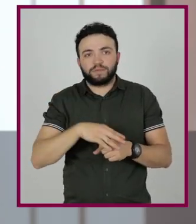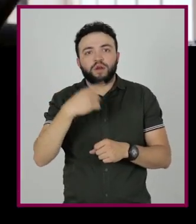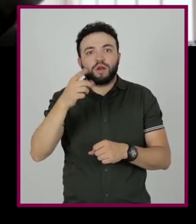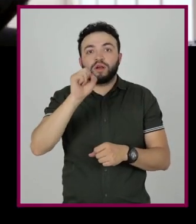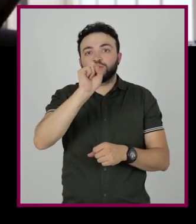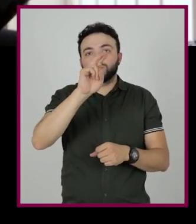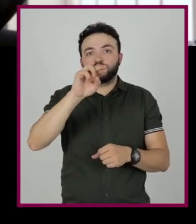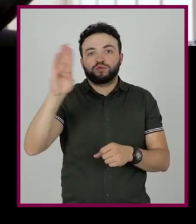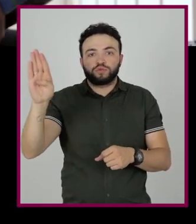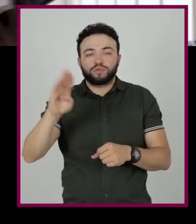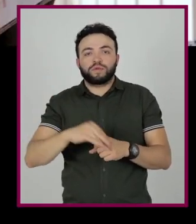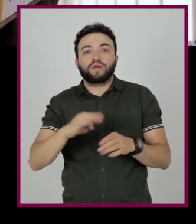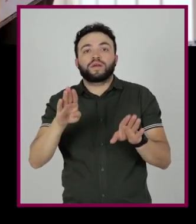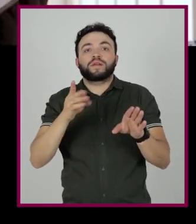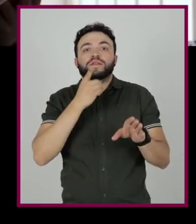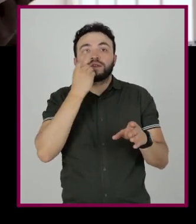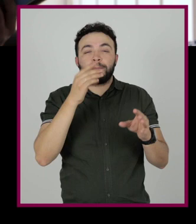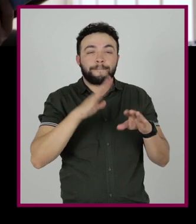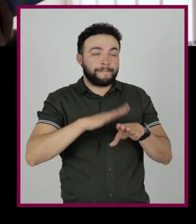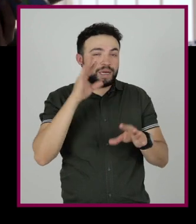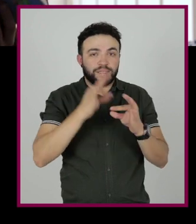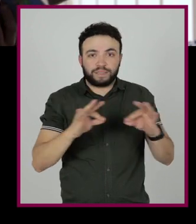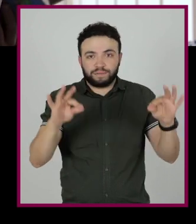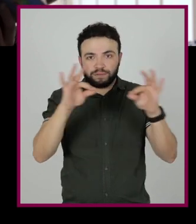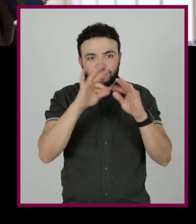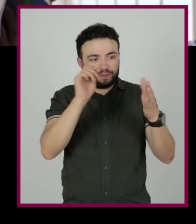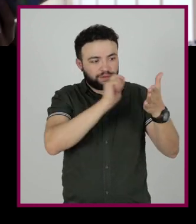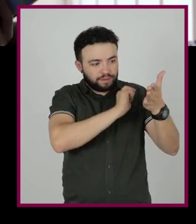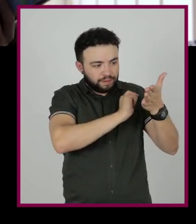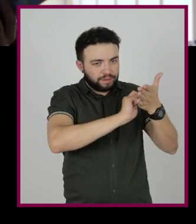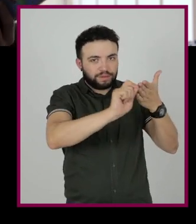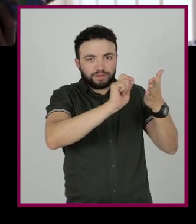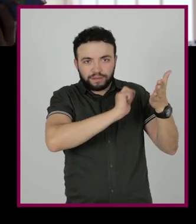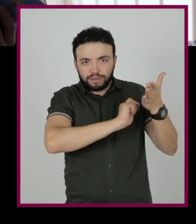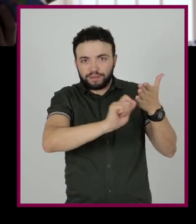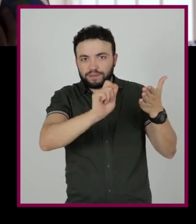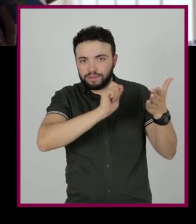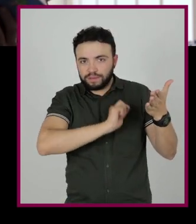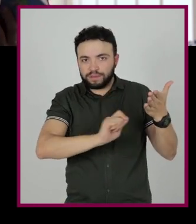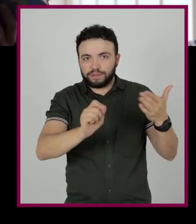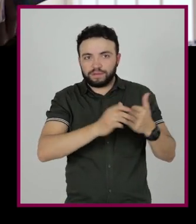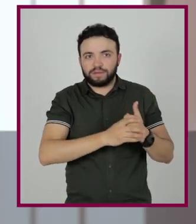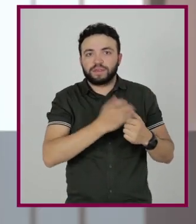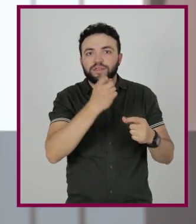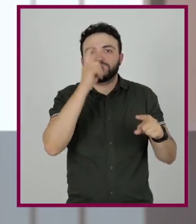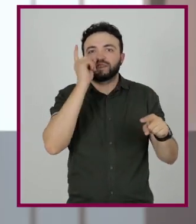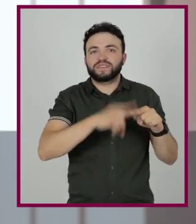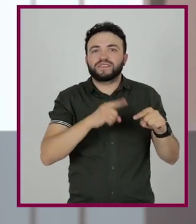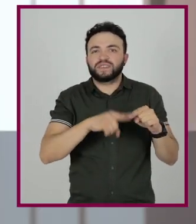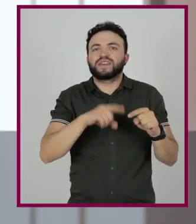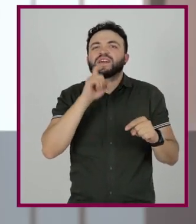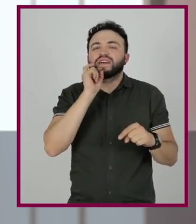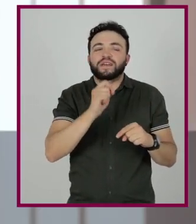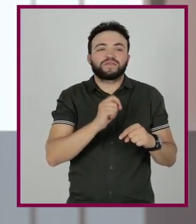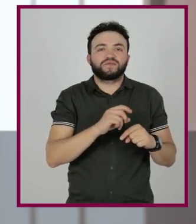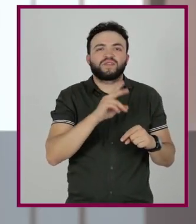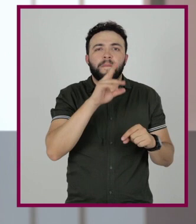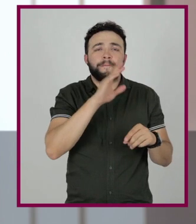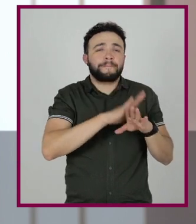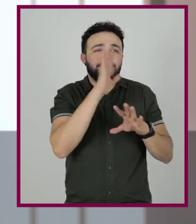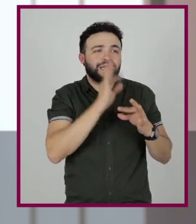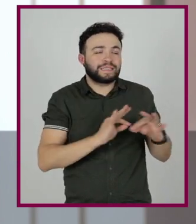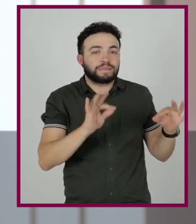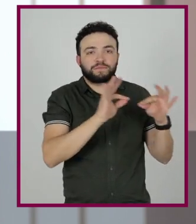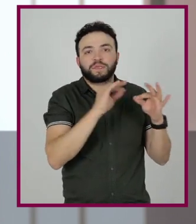subrayado. Consiste en subrayar lo más importante. Aquí eliminamos la paja. Eso quiere decir lo que no es tan